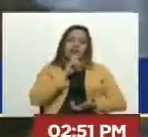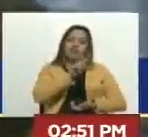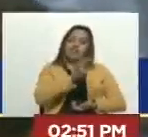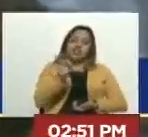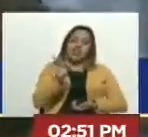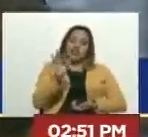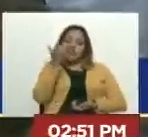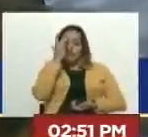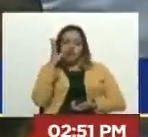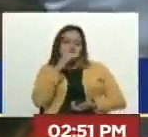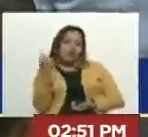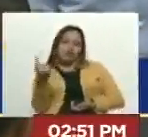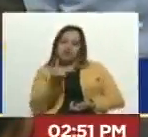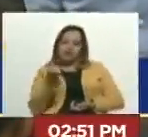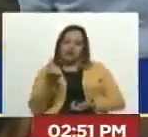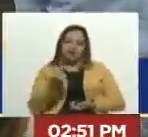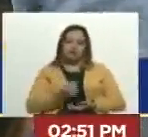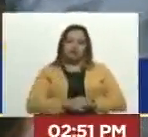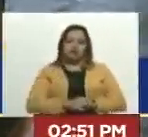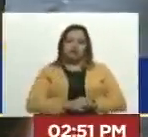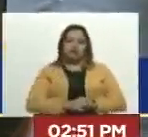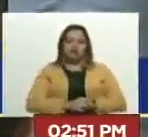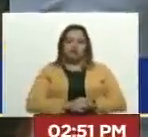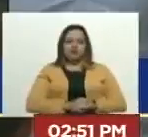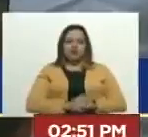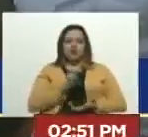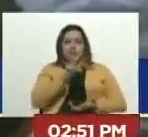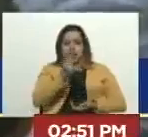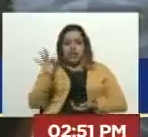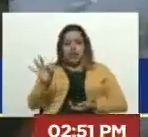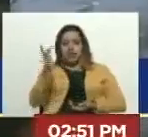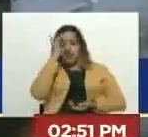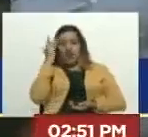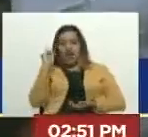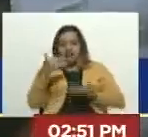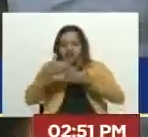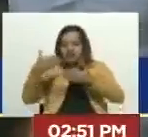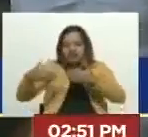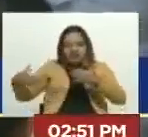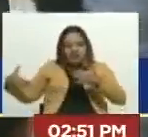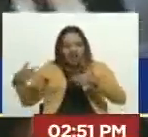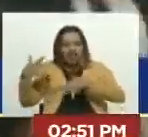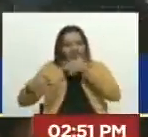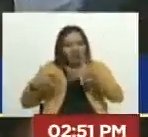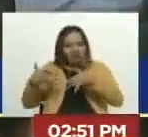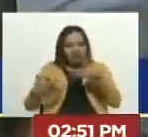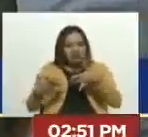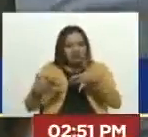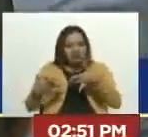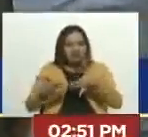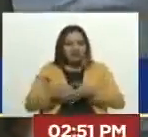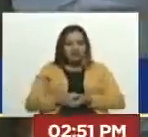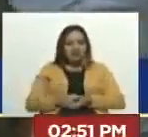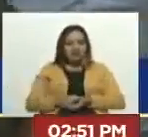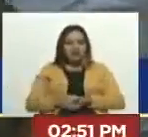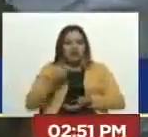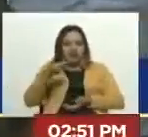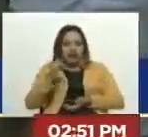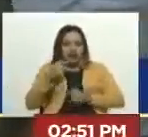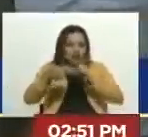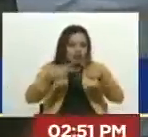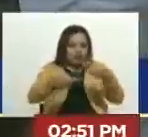solo, no viene solo, tiene sus antecedentes y también tiene sus